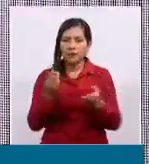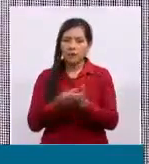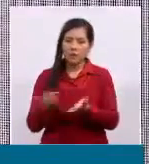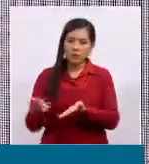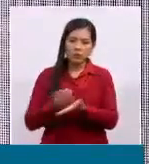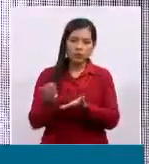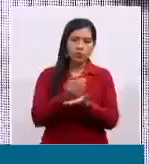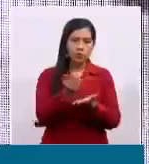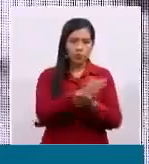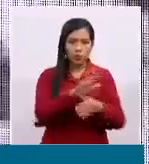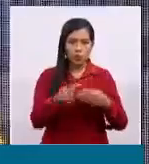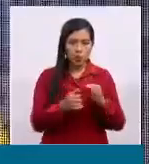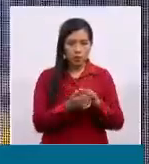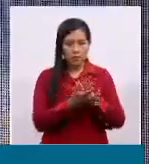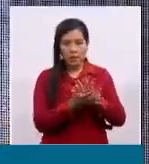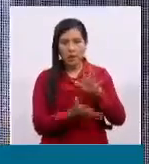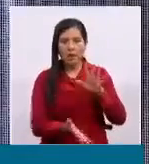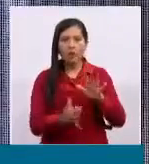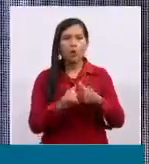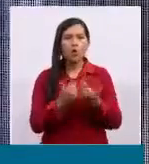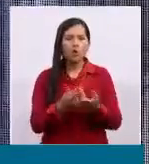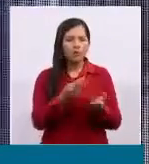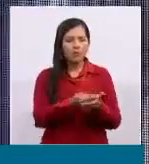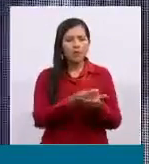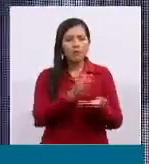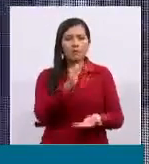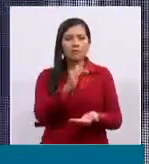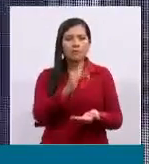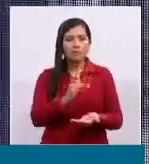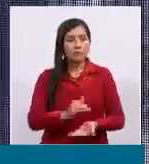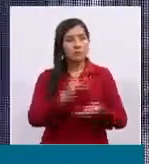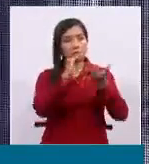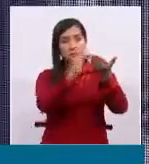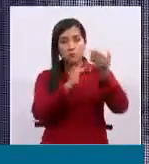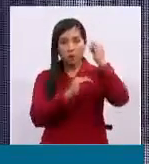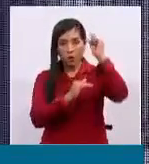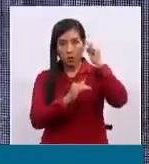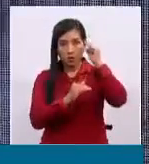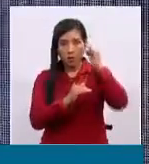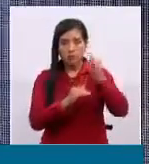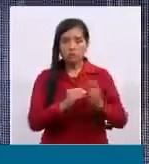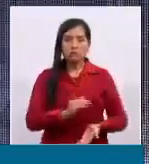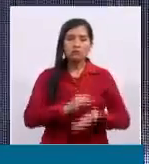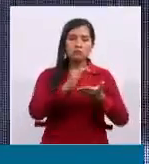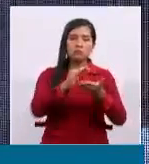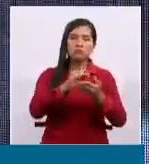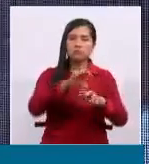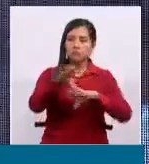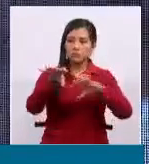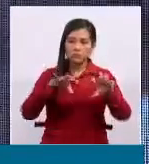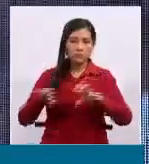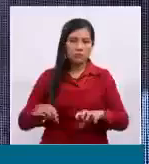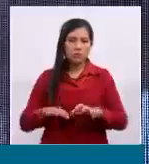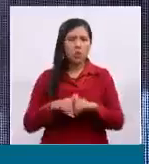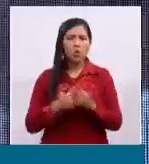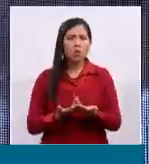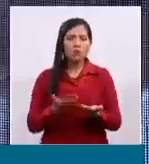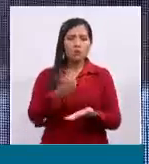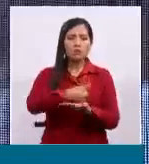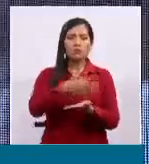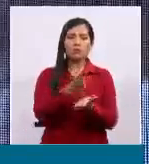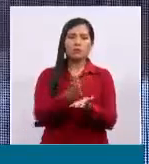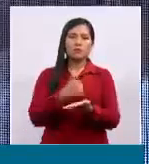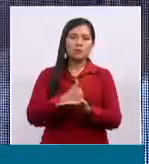Gonzalo? ¿Cómo se distribuyen? ¿Esto va al Tesoro General de la Nación? ¿Va a las regiones? ¿Cómo se distribuyen